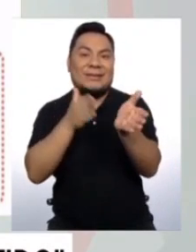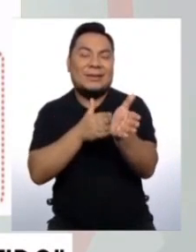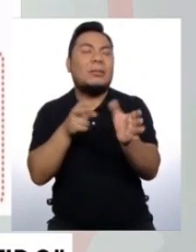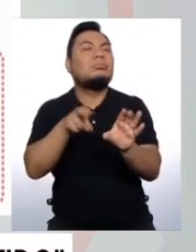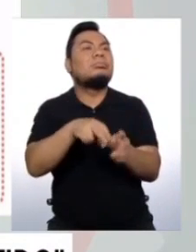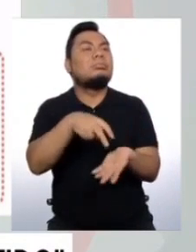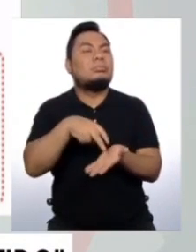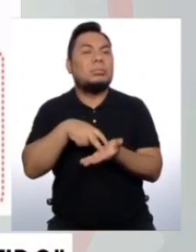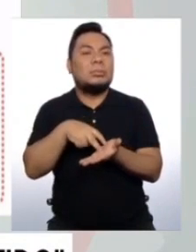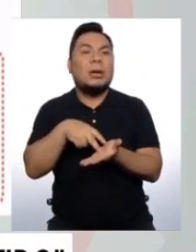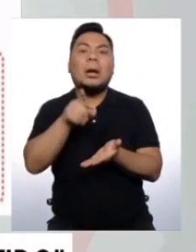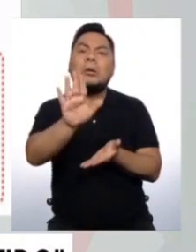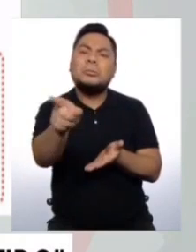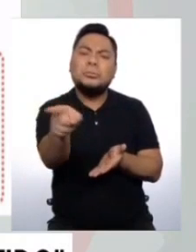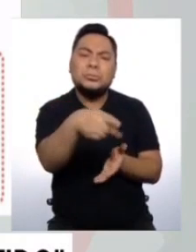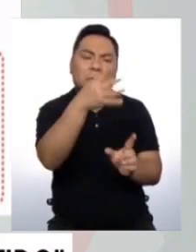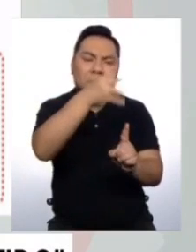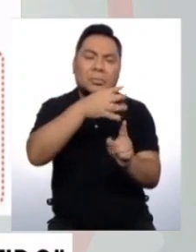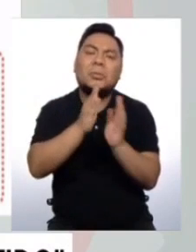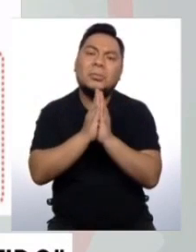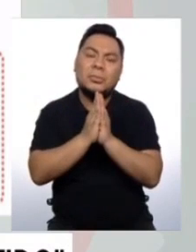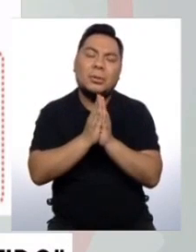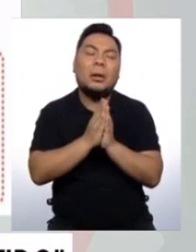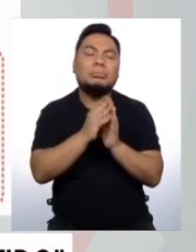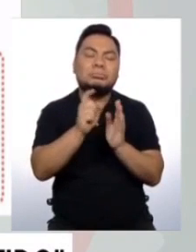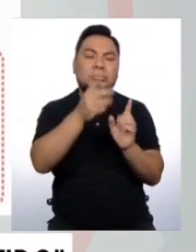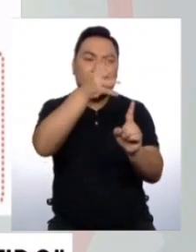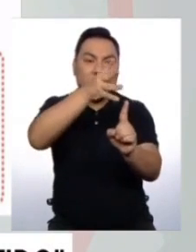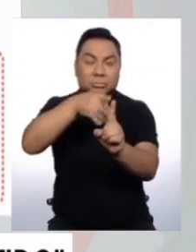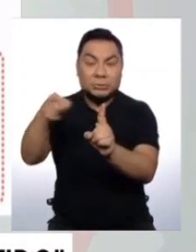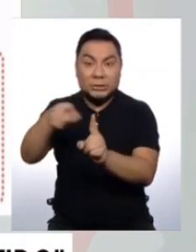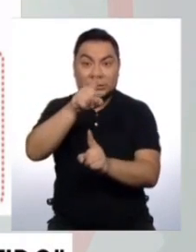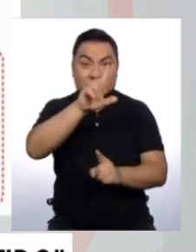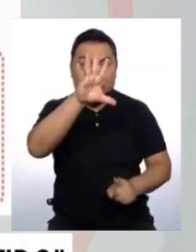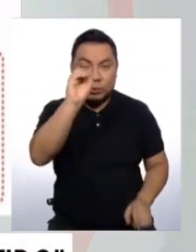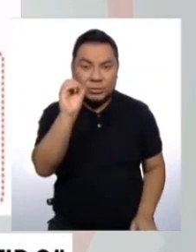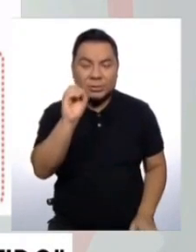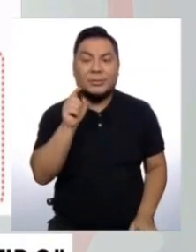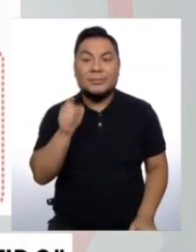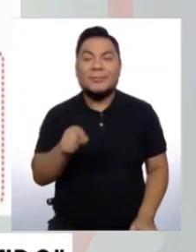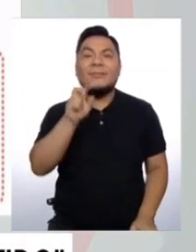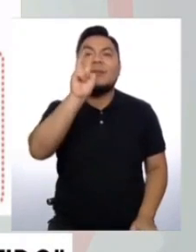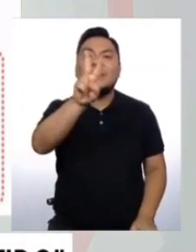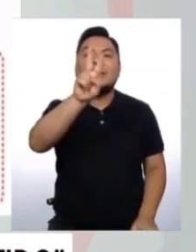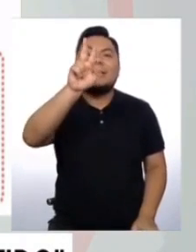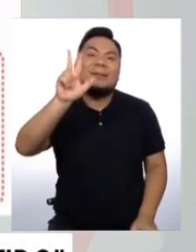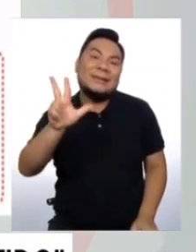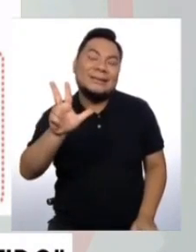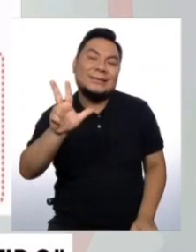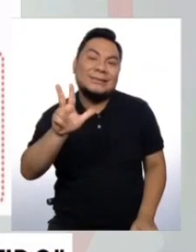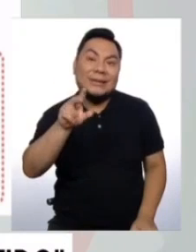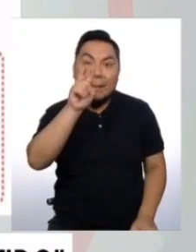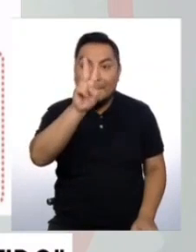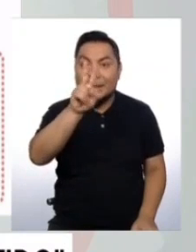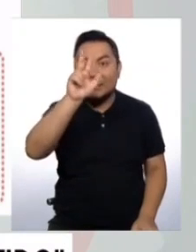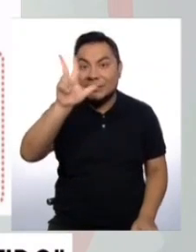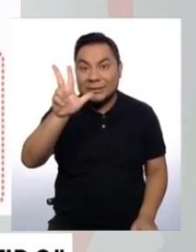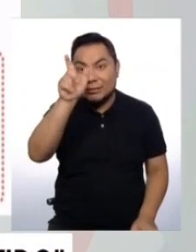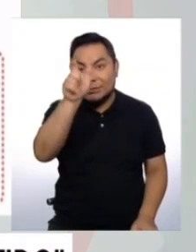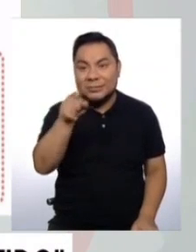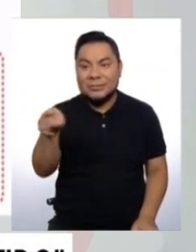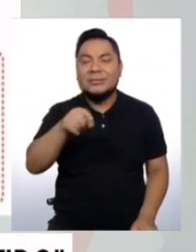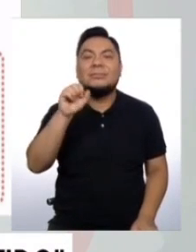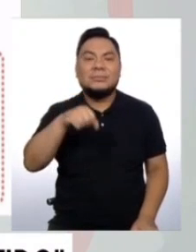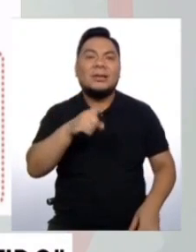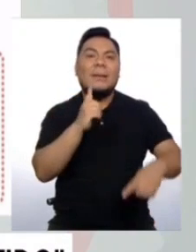Metropolitano, 150 pruebas. Y de las 150, 23 pasajeros, 23 personas